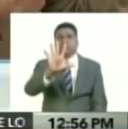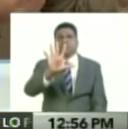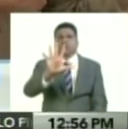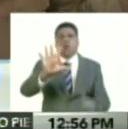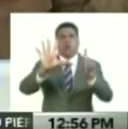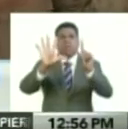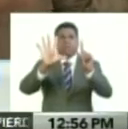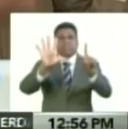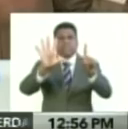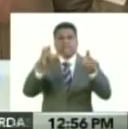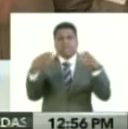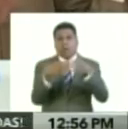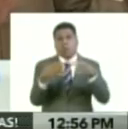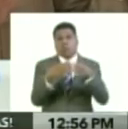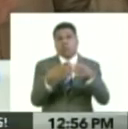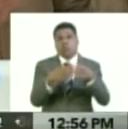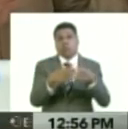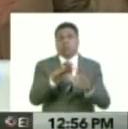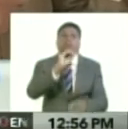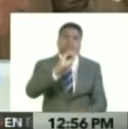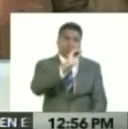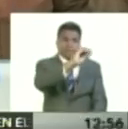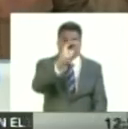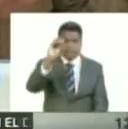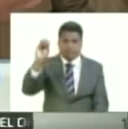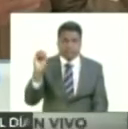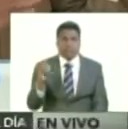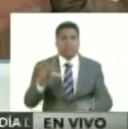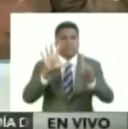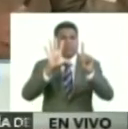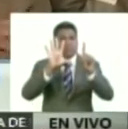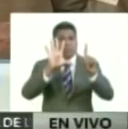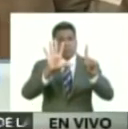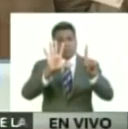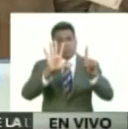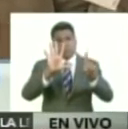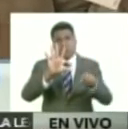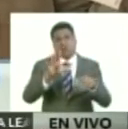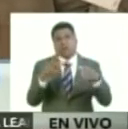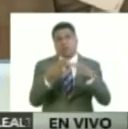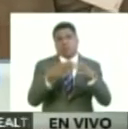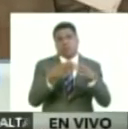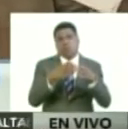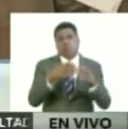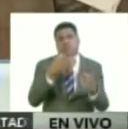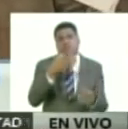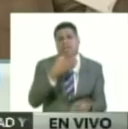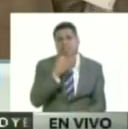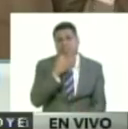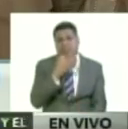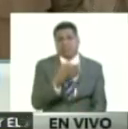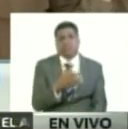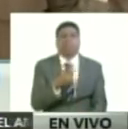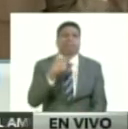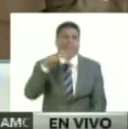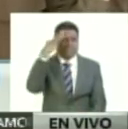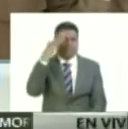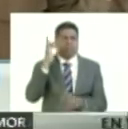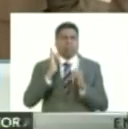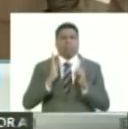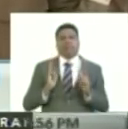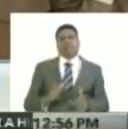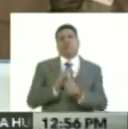1, 2, 3, 4, 5 y 6 sesiones si convocaran a sesiones en diciembre. Ya sabemos la compulsión a la pereza que tienen los diputados de la oposición.